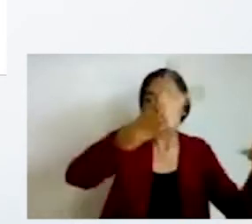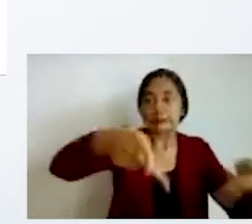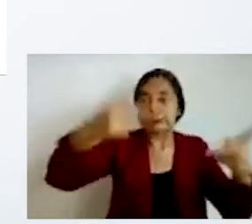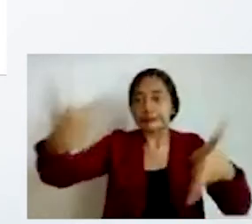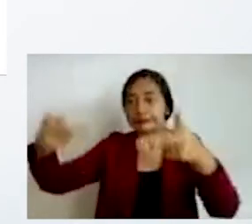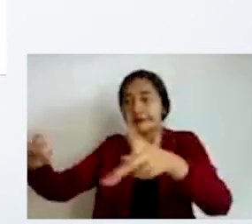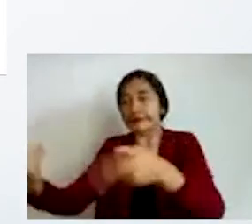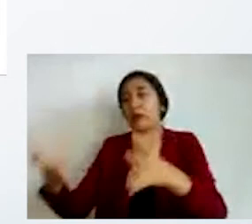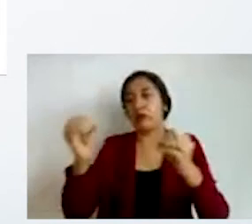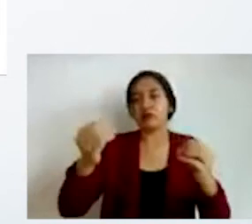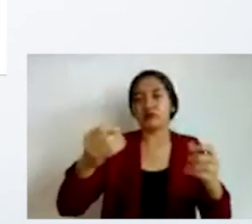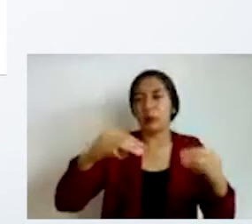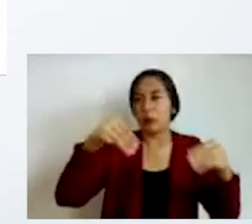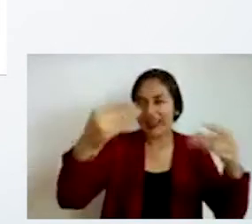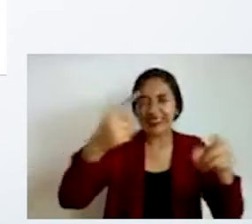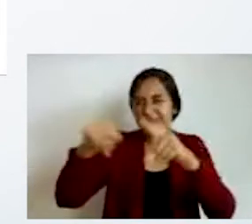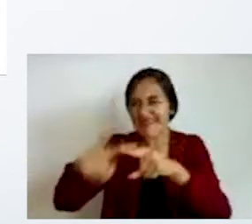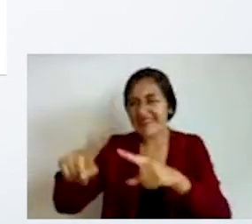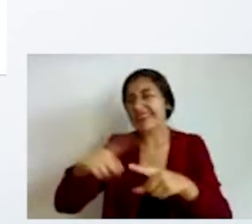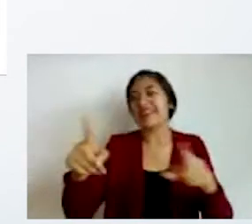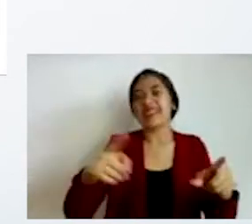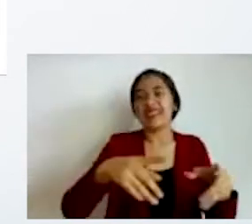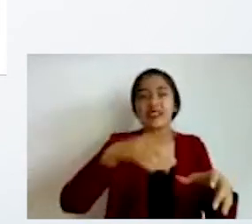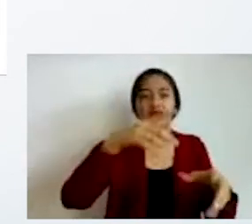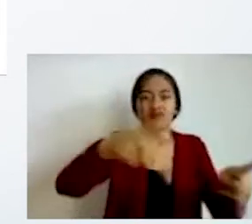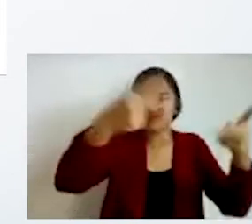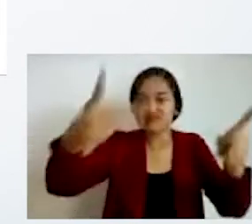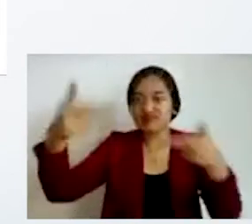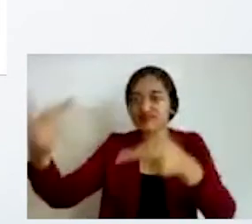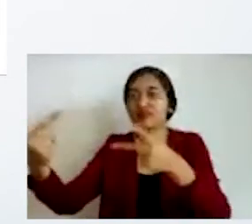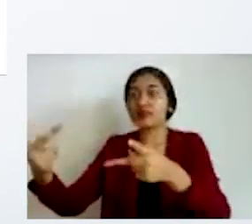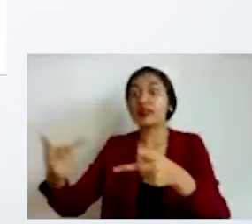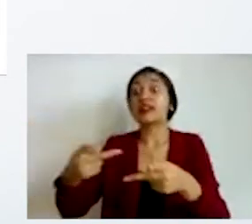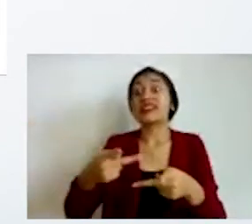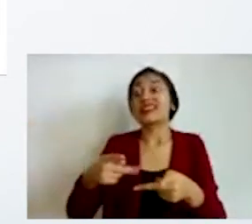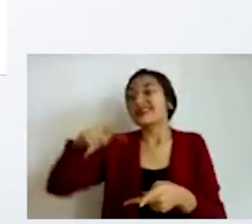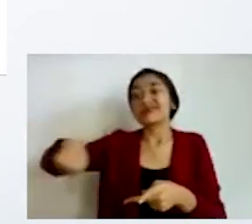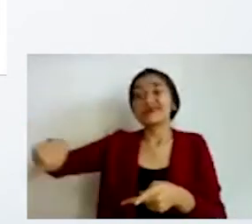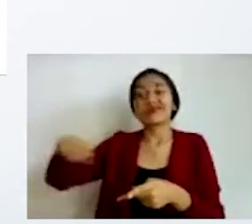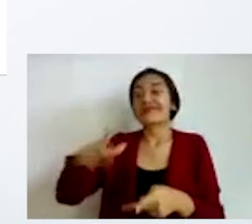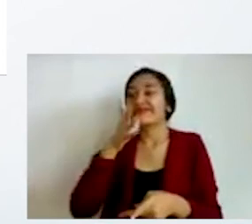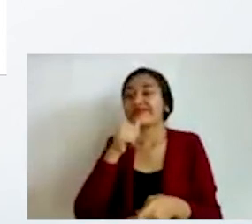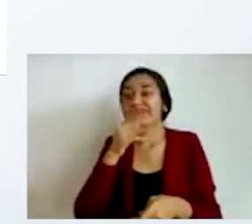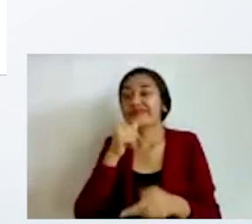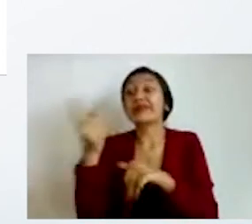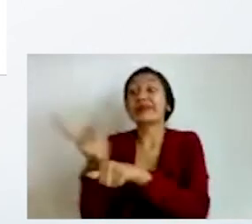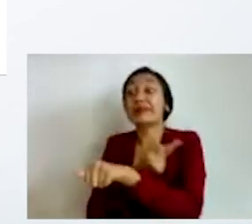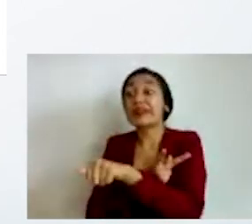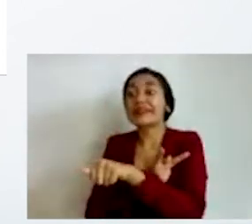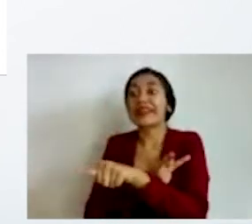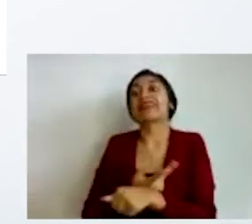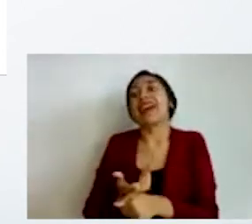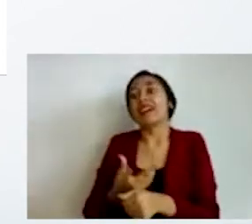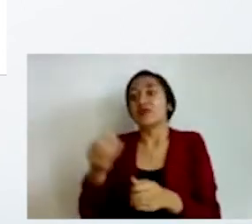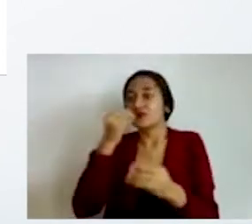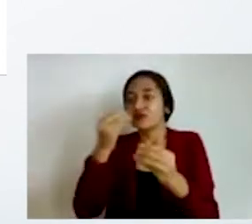mundo, pues ha empezado a aparecer la escasez de alimentos, la escasez de muchos recursos, pero sobre todo la escasez